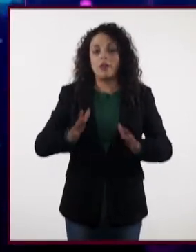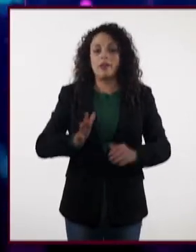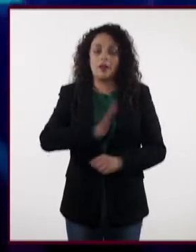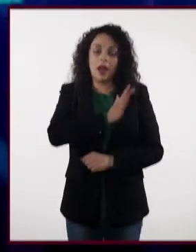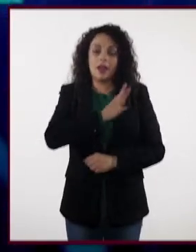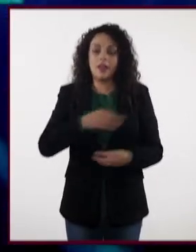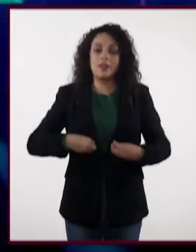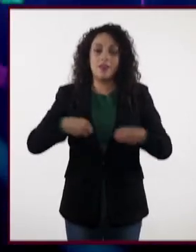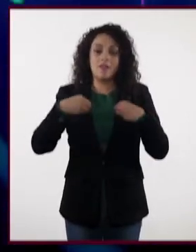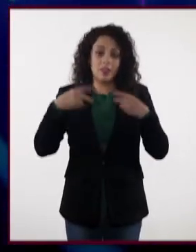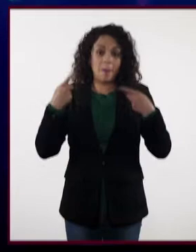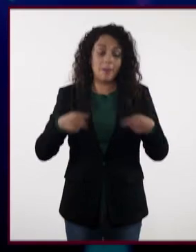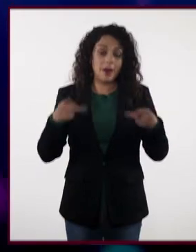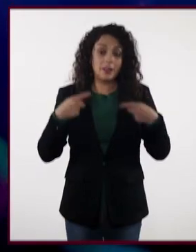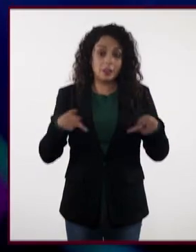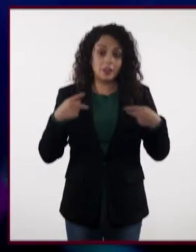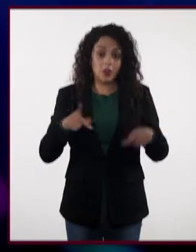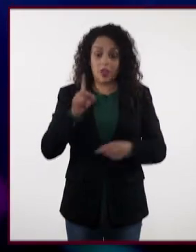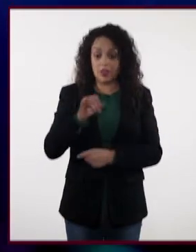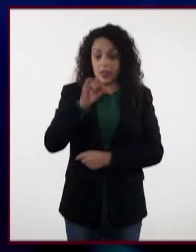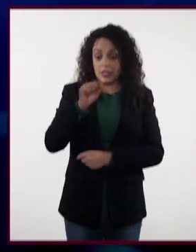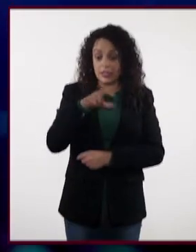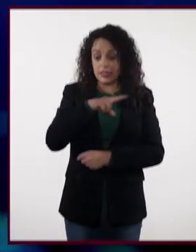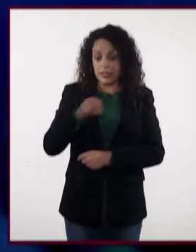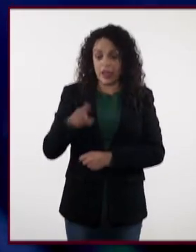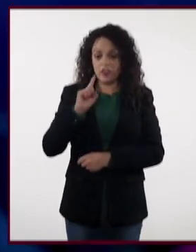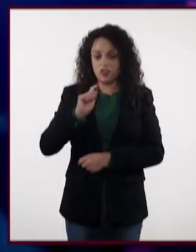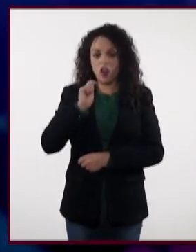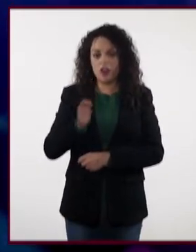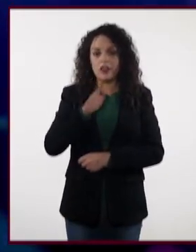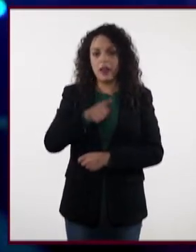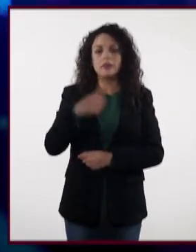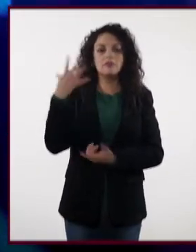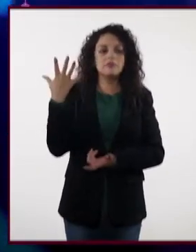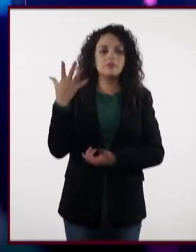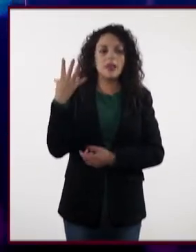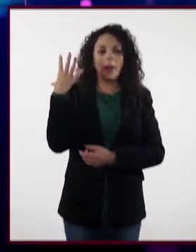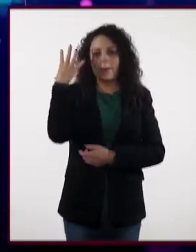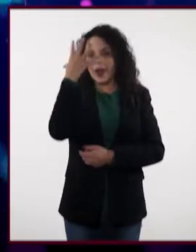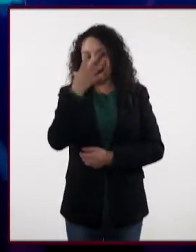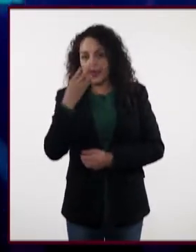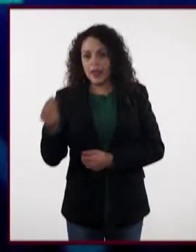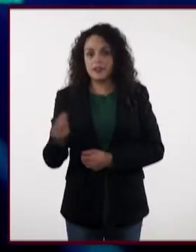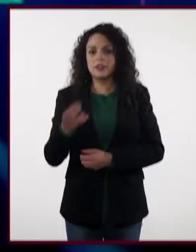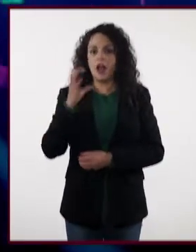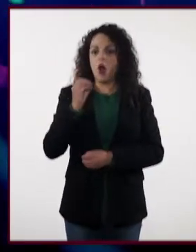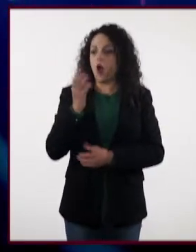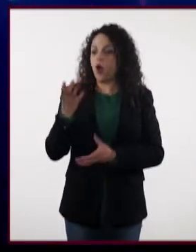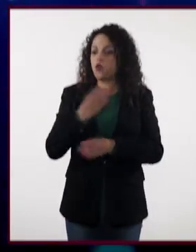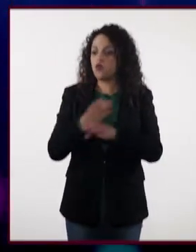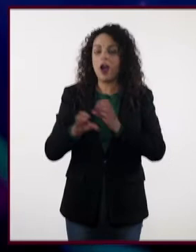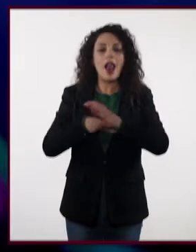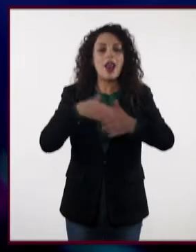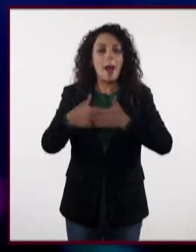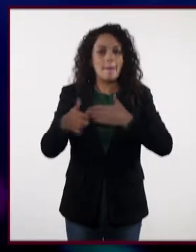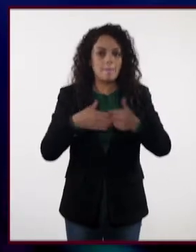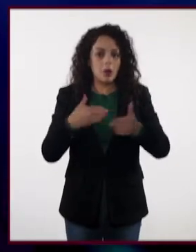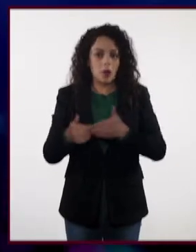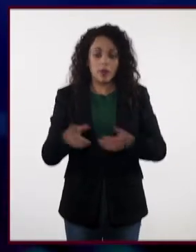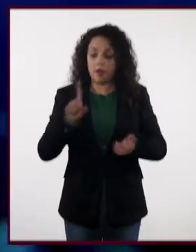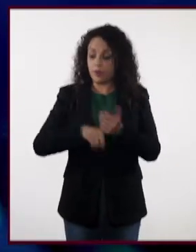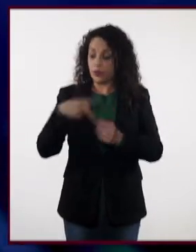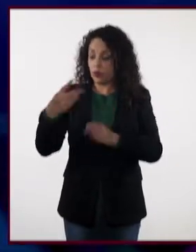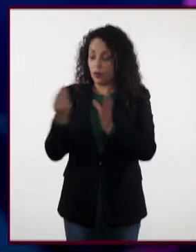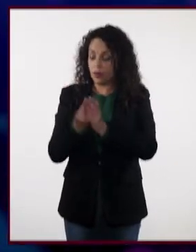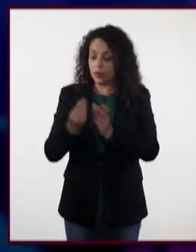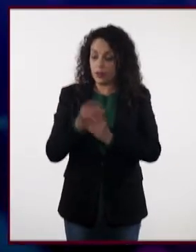personas. Evidentemente, el diseño también tiene este factor de belleza y de objetos de tendencia. El campo del textil es muy grande.